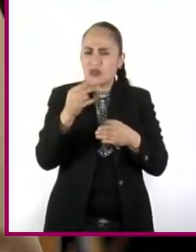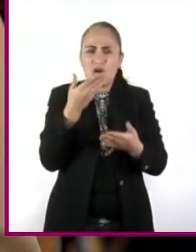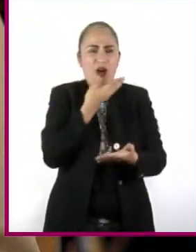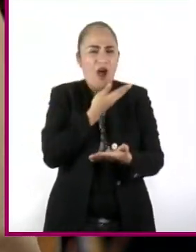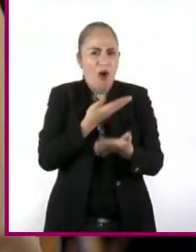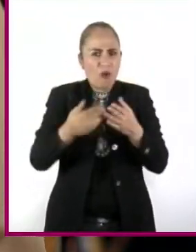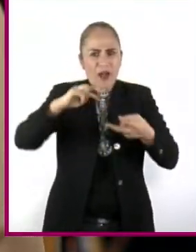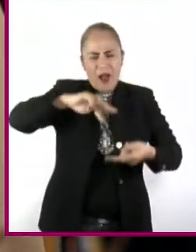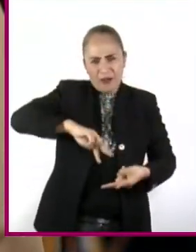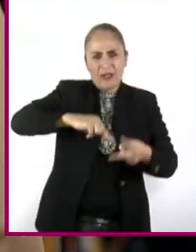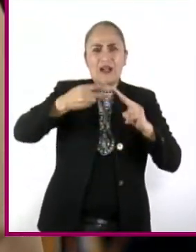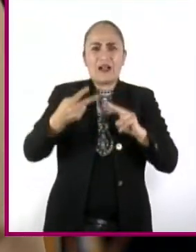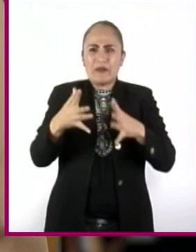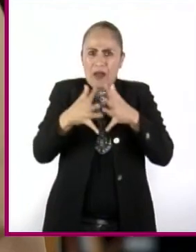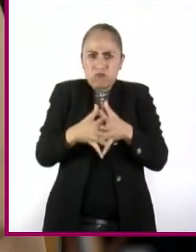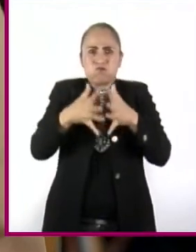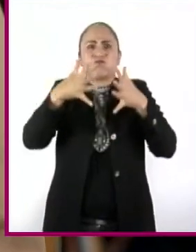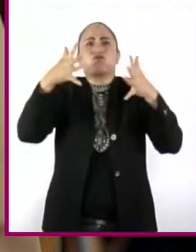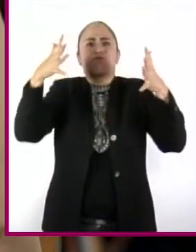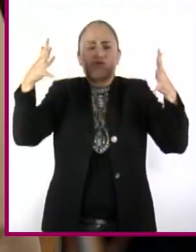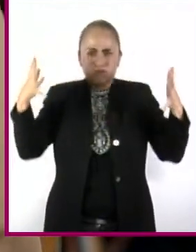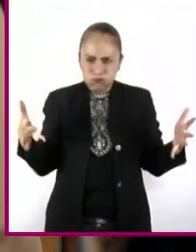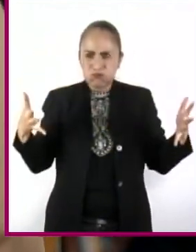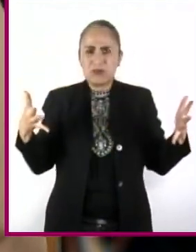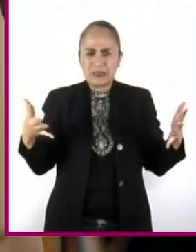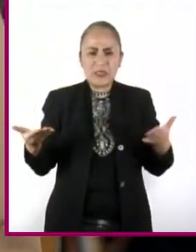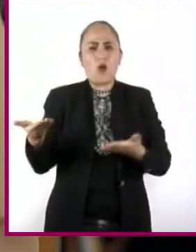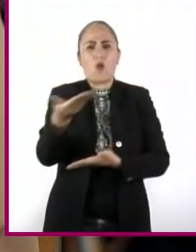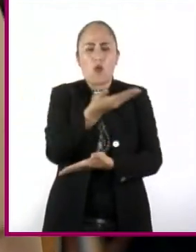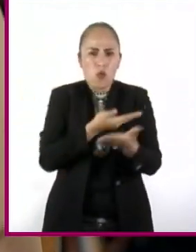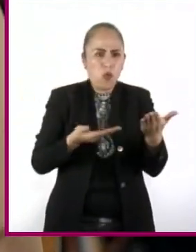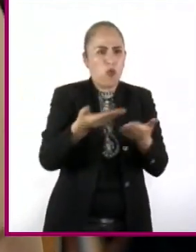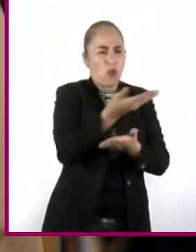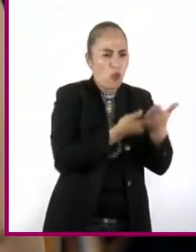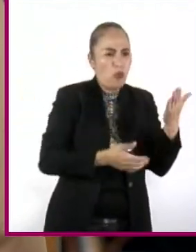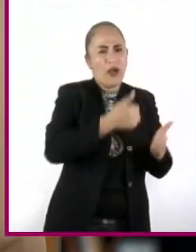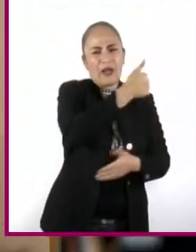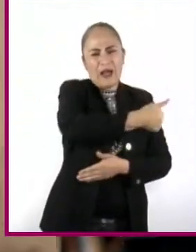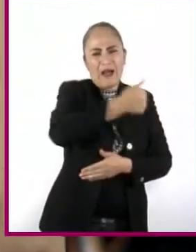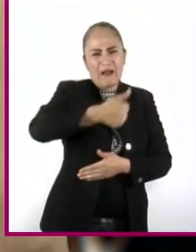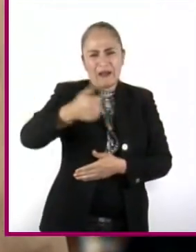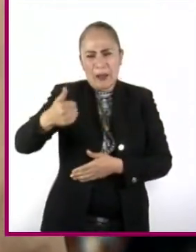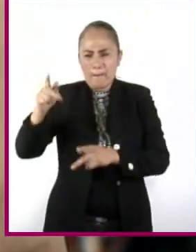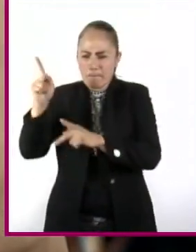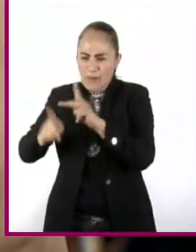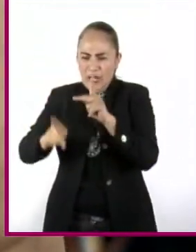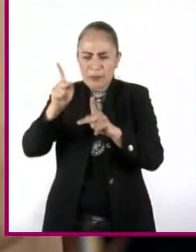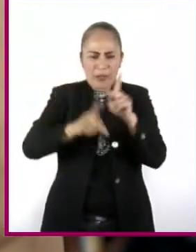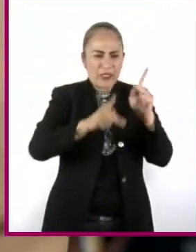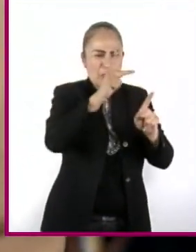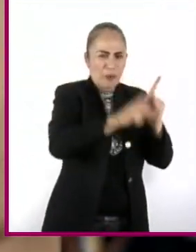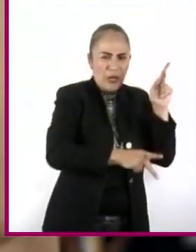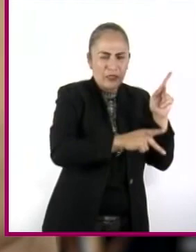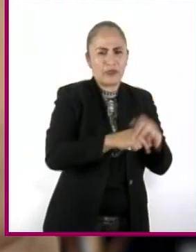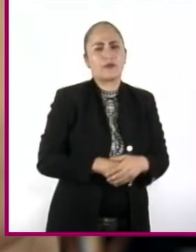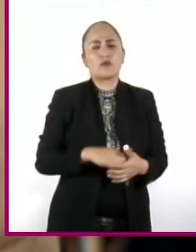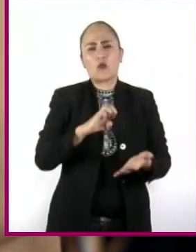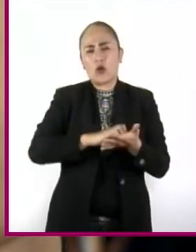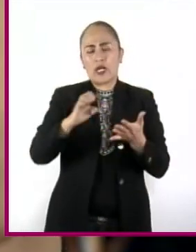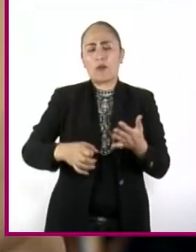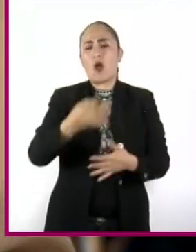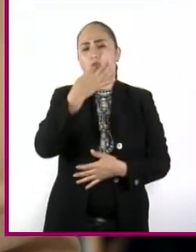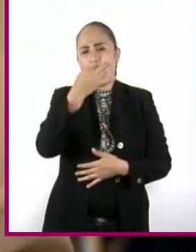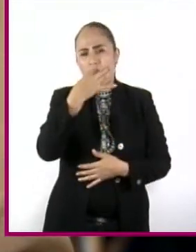que casi todo podría ser estudiado desde las interacciones de sus componentes. Desde cosas como los efectos de un